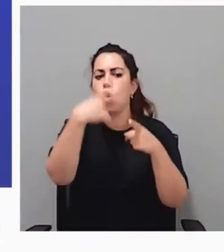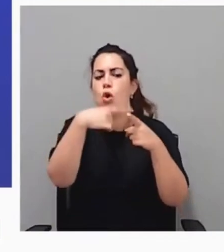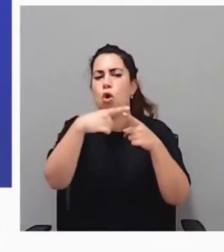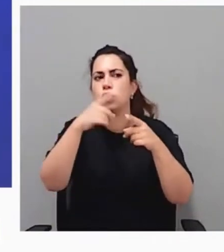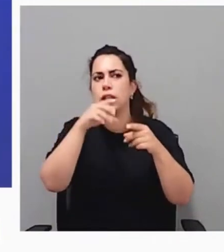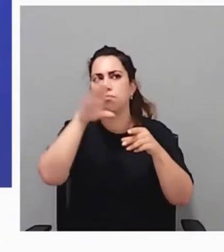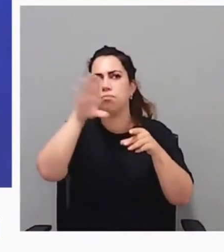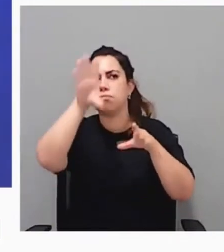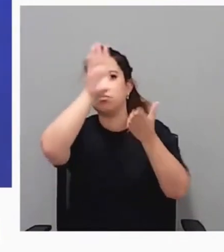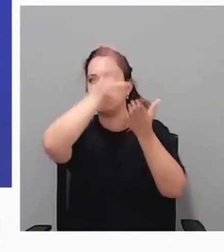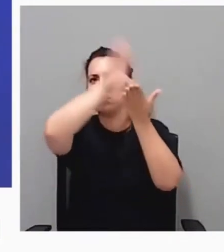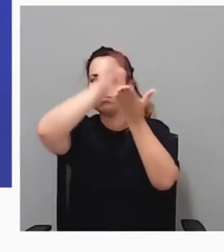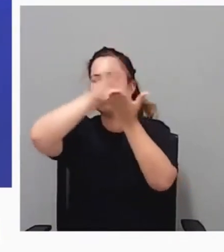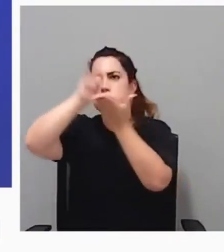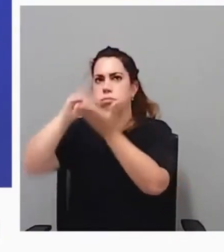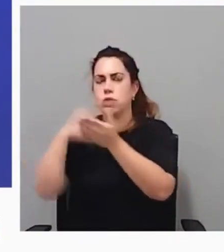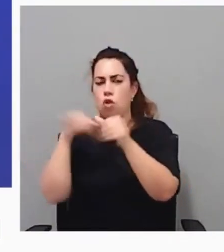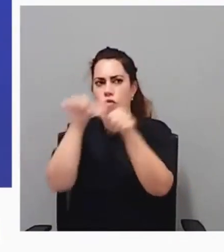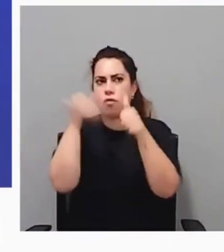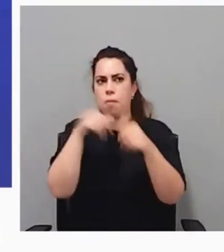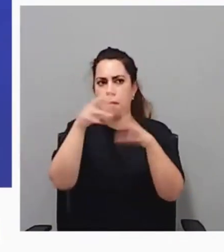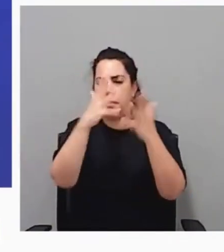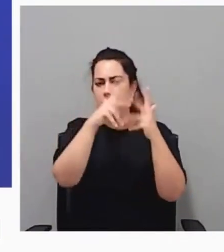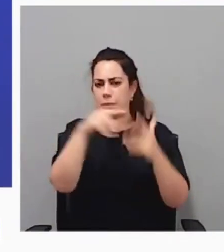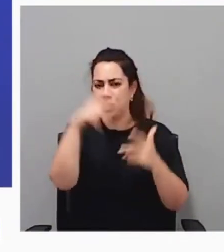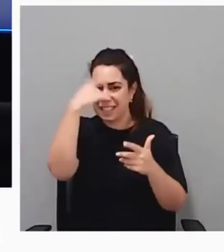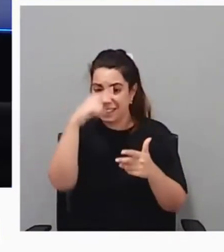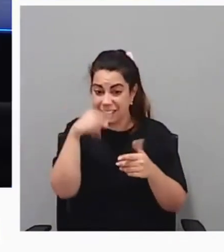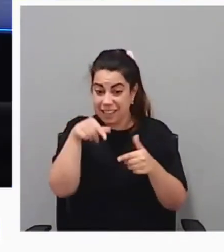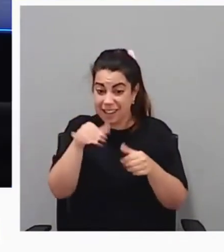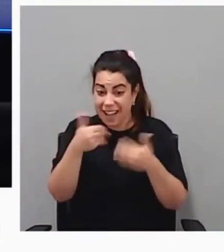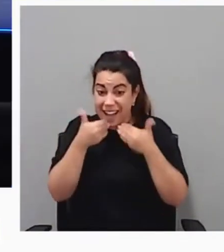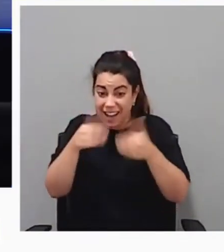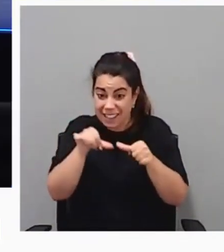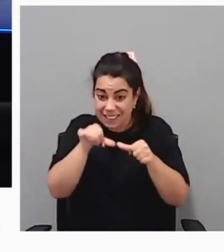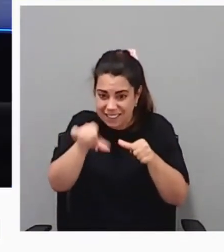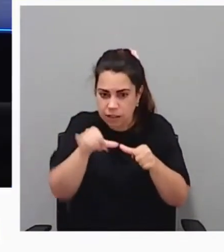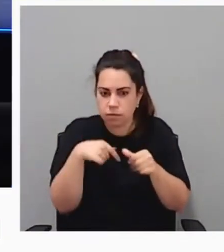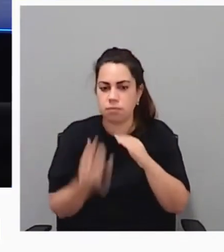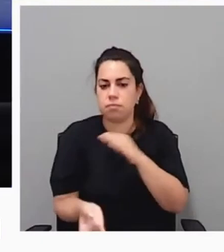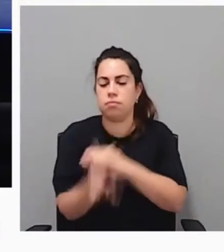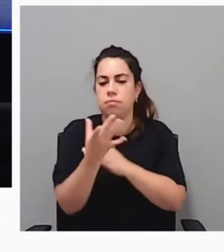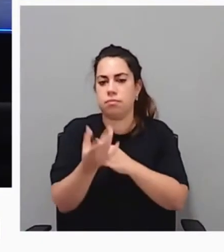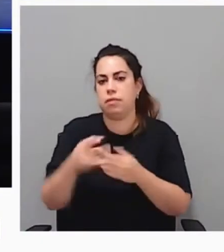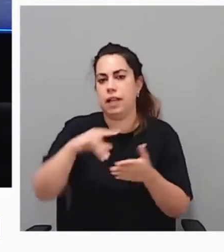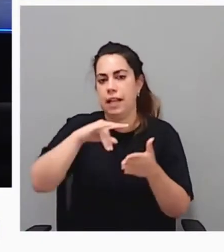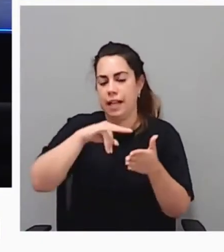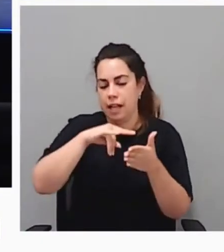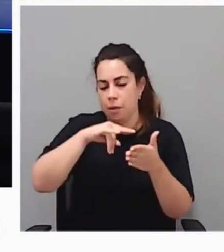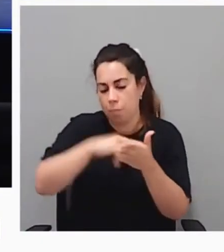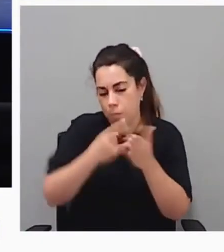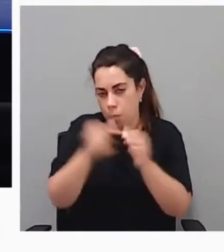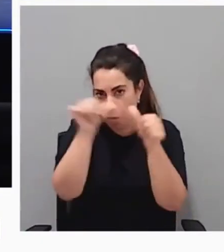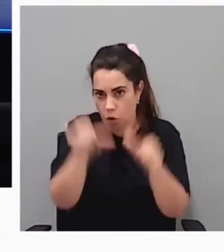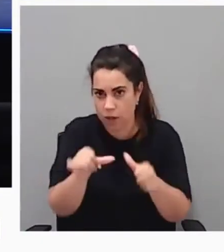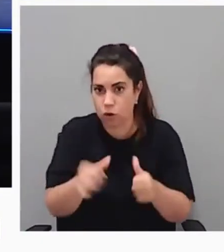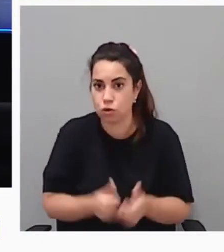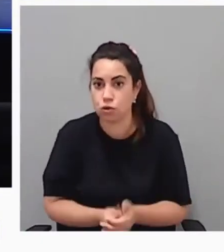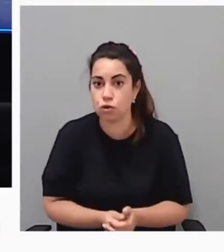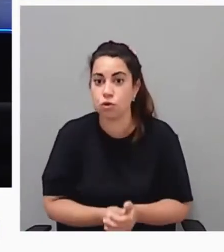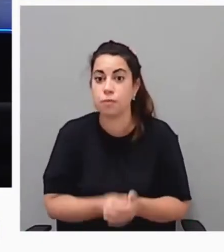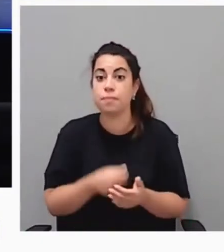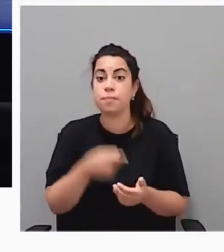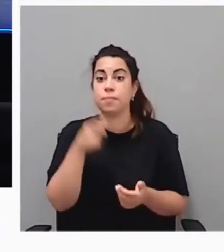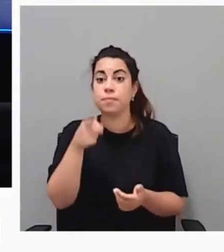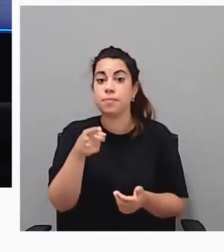modelos matemáticos y a partir de ahí creamos tecnología. Esto domina nuestra manera de pensar ahora mismo. Es también la